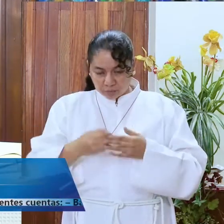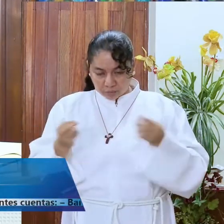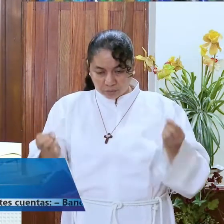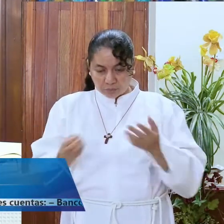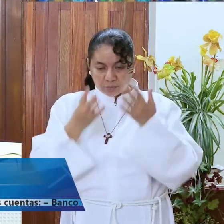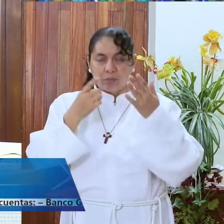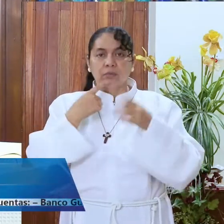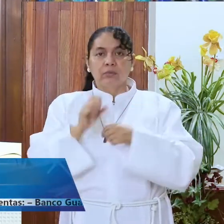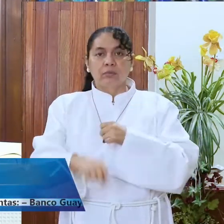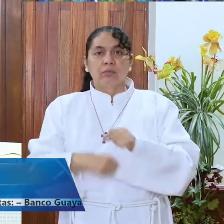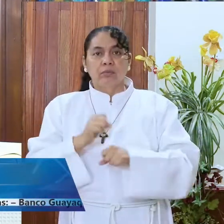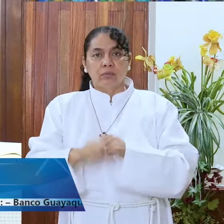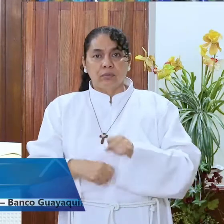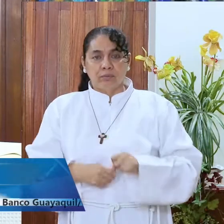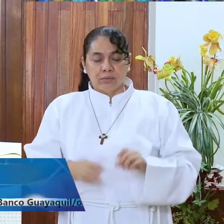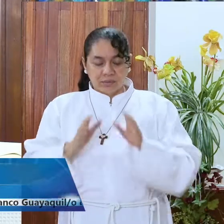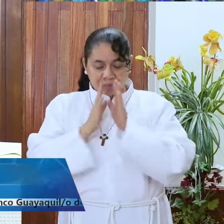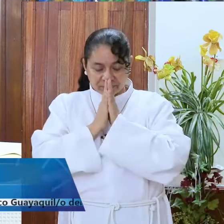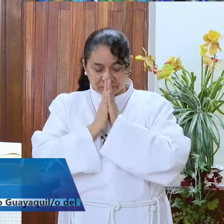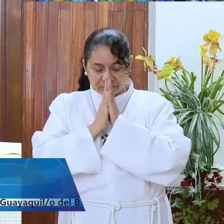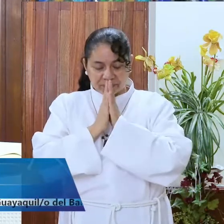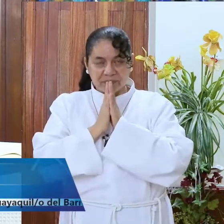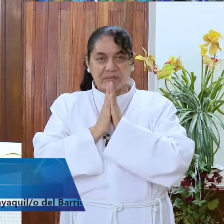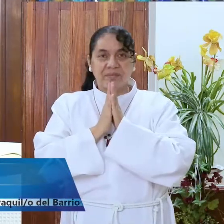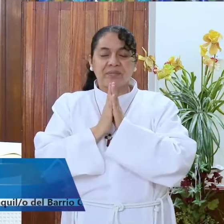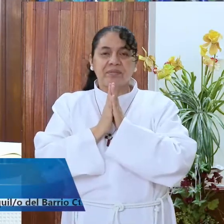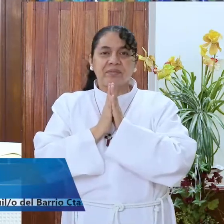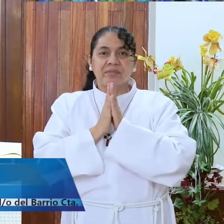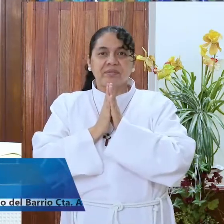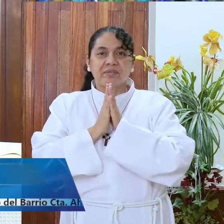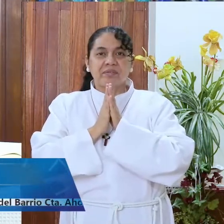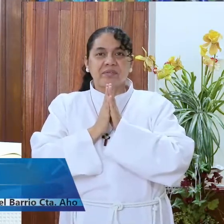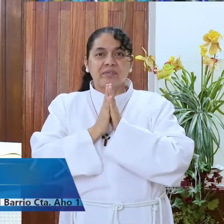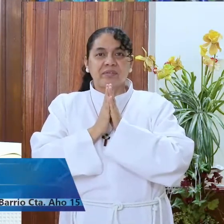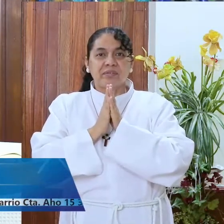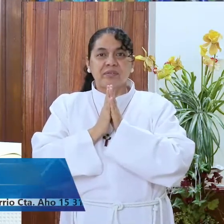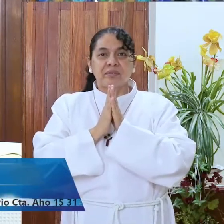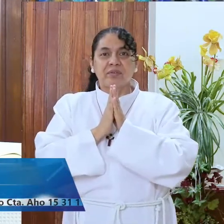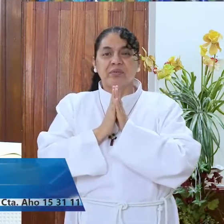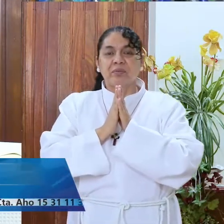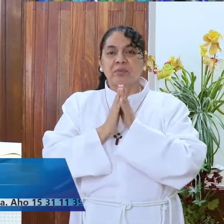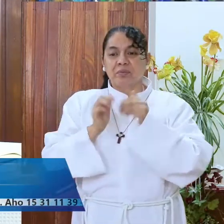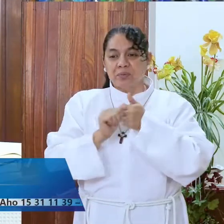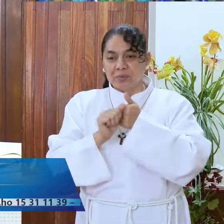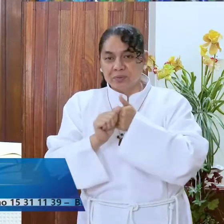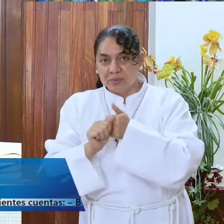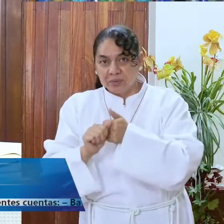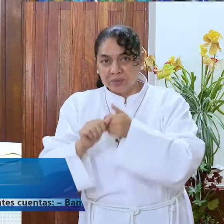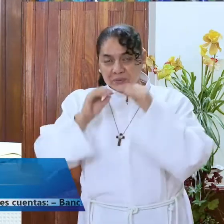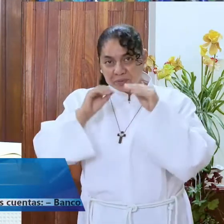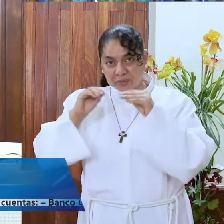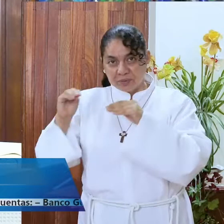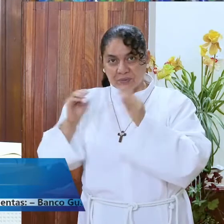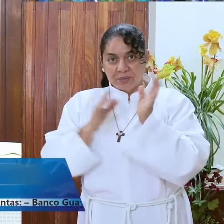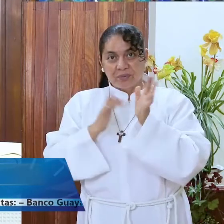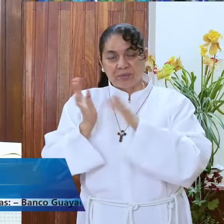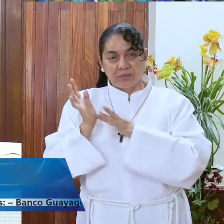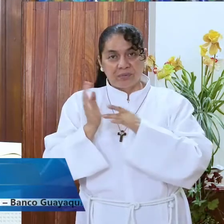y toda gloria por los siglos de los siglos siguiendo las enseñanzas de jesús